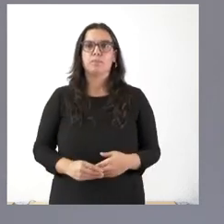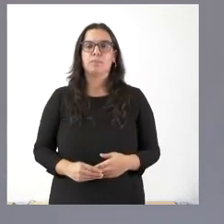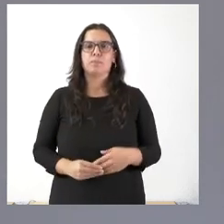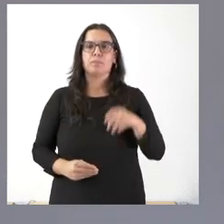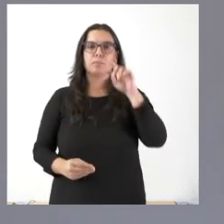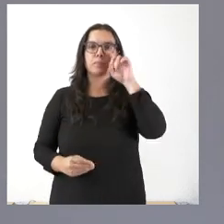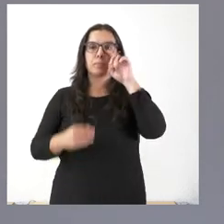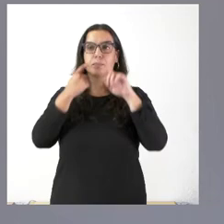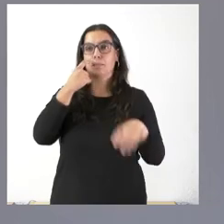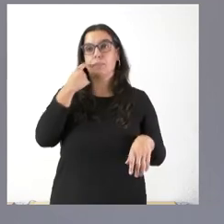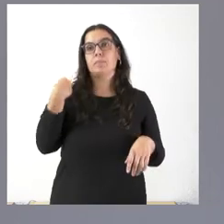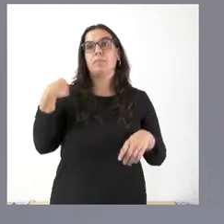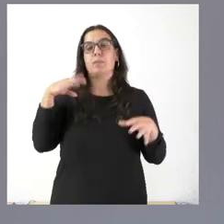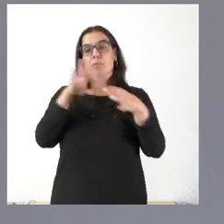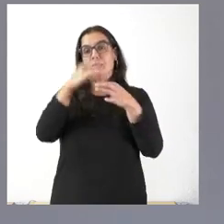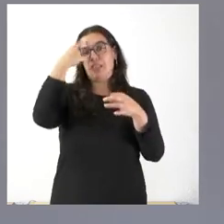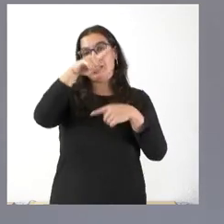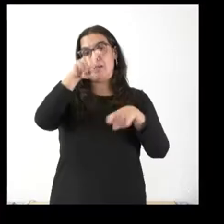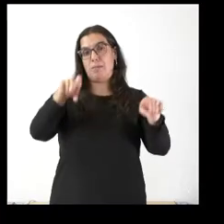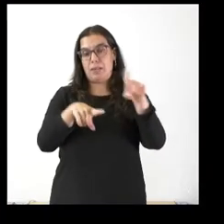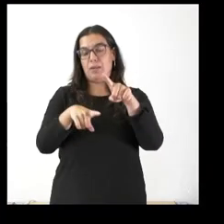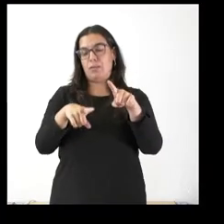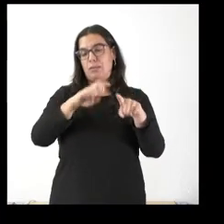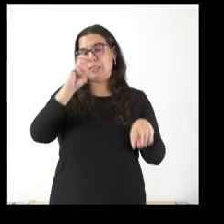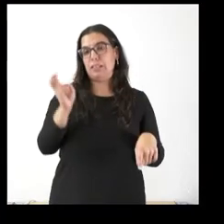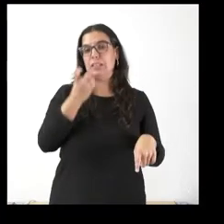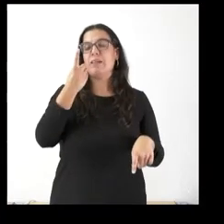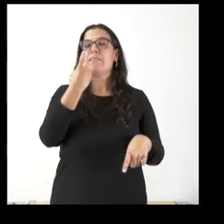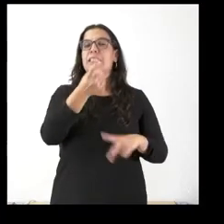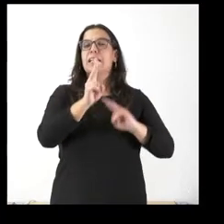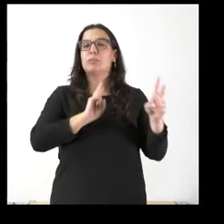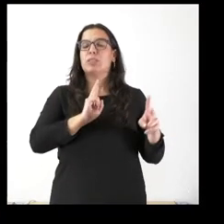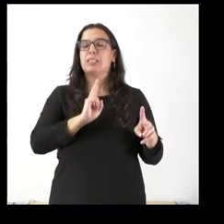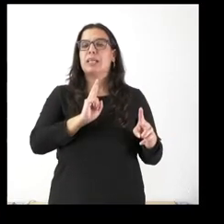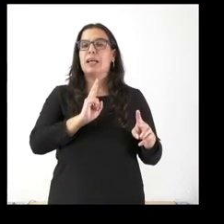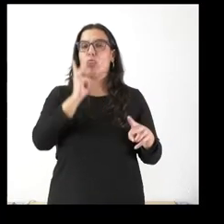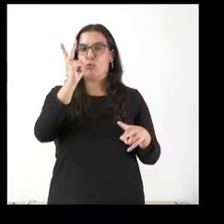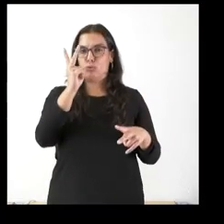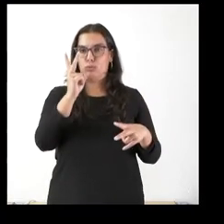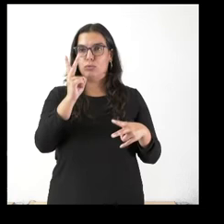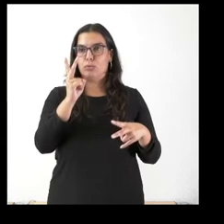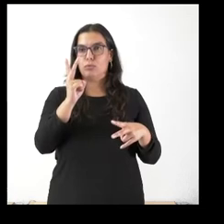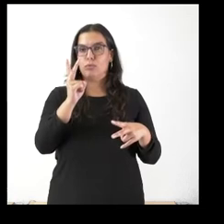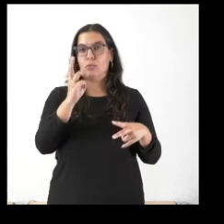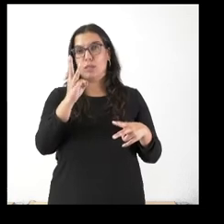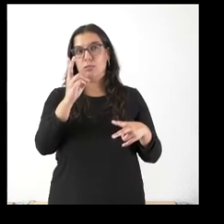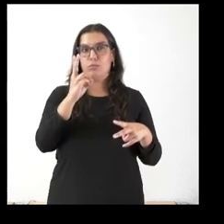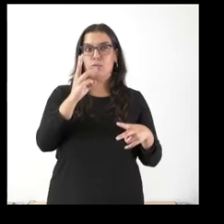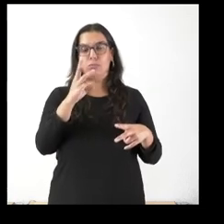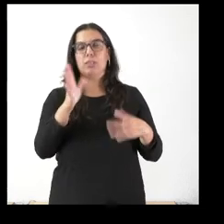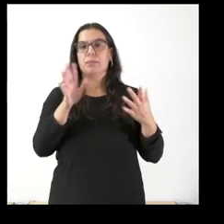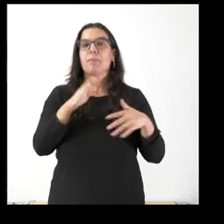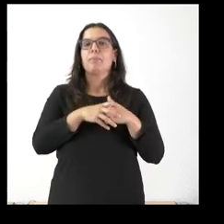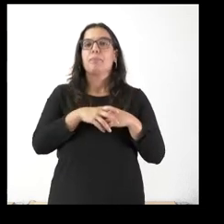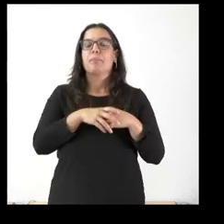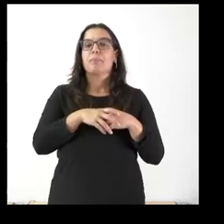Al hilo, ya sé que le he hecho muchas preguntas, sí. Le falta responderme tres, bueno, si consideramos,